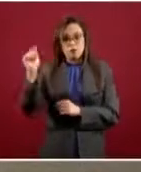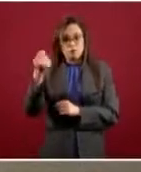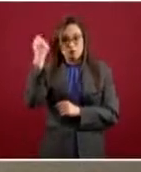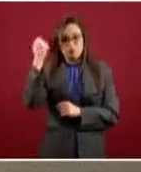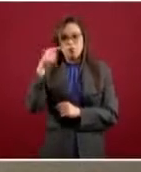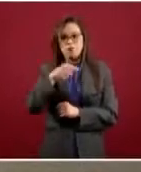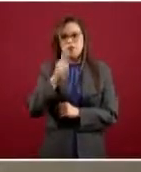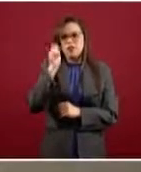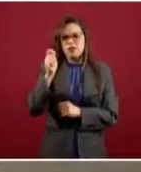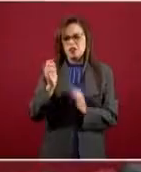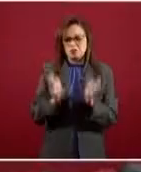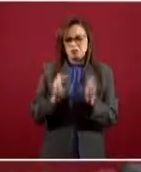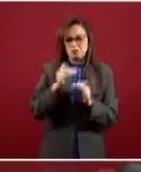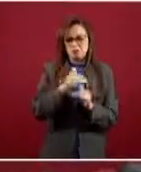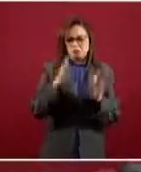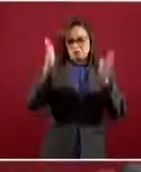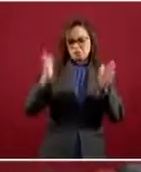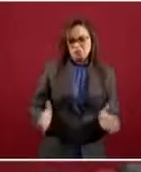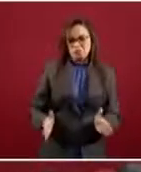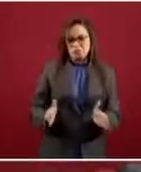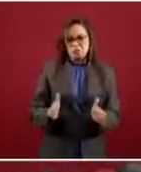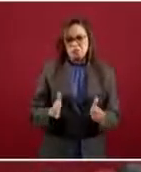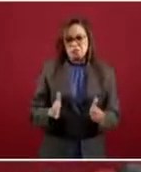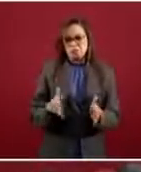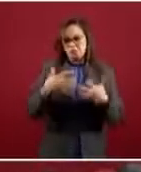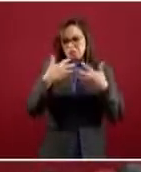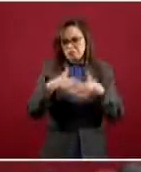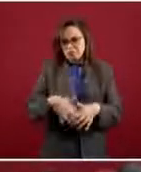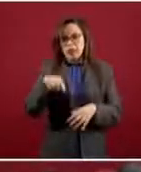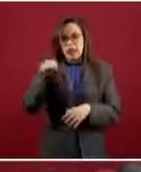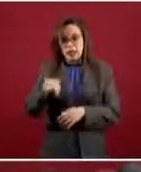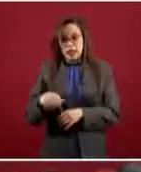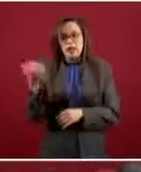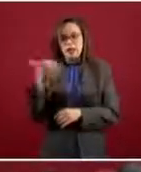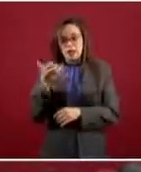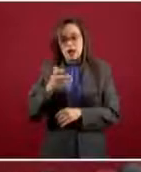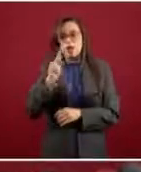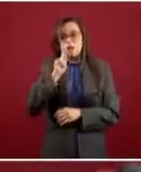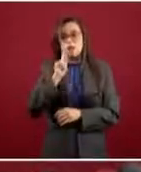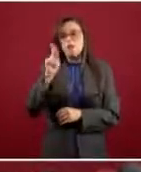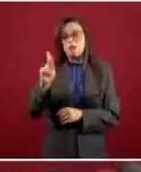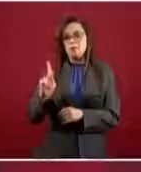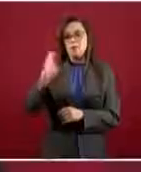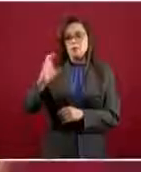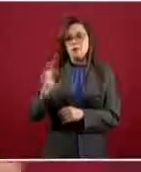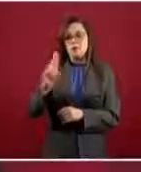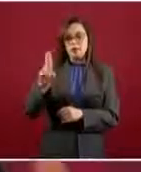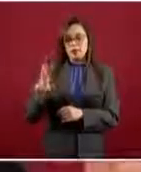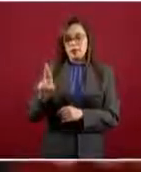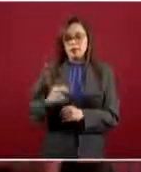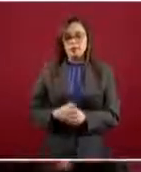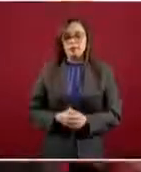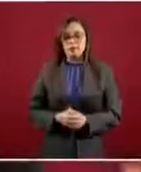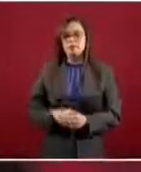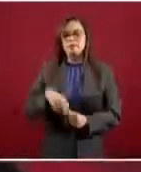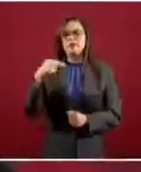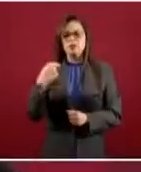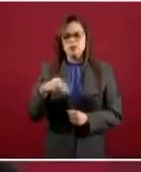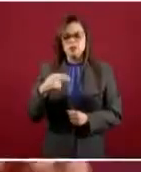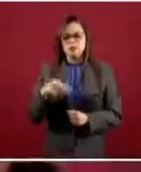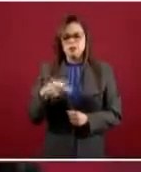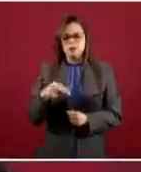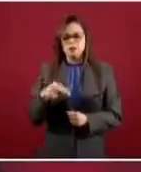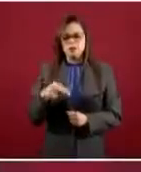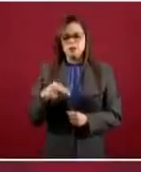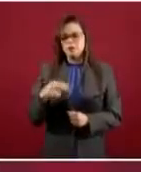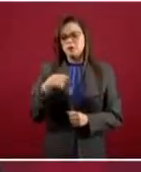aparatito de este tamaño que hace la prueba de PCR y tiene un nombre comercial que evidentemente no voy a